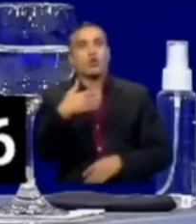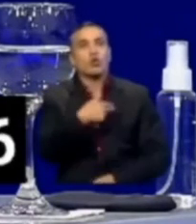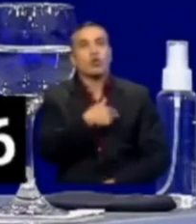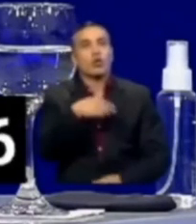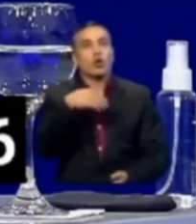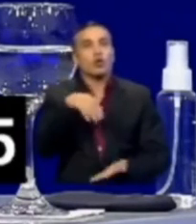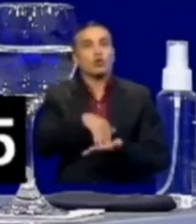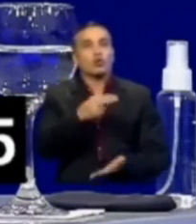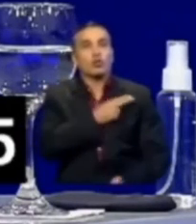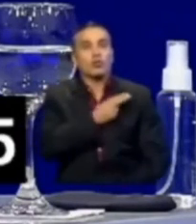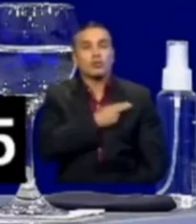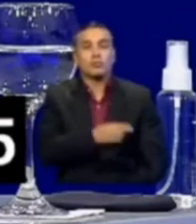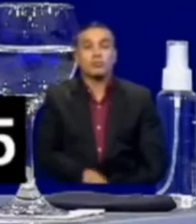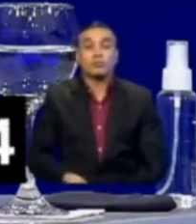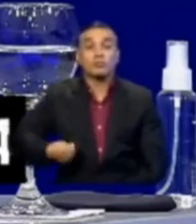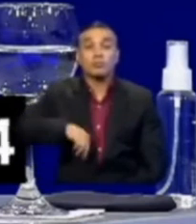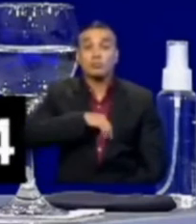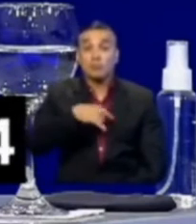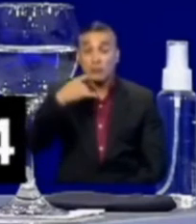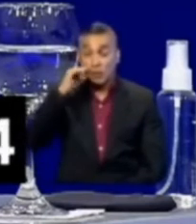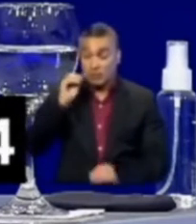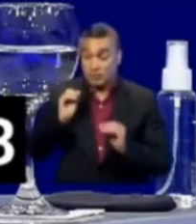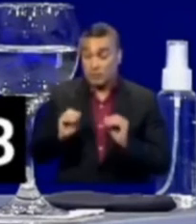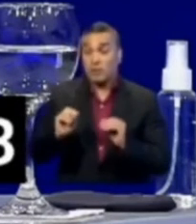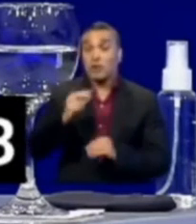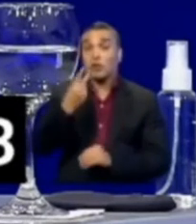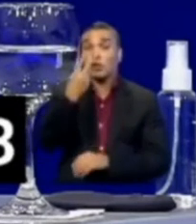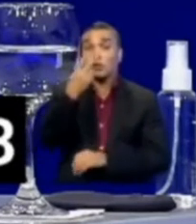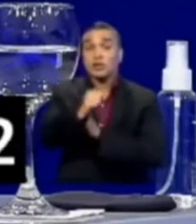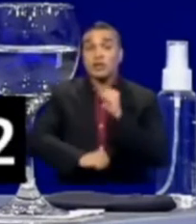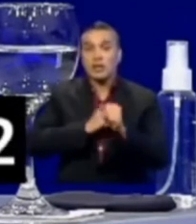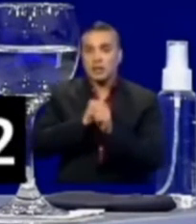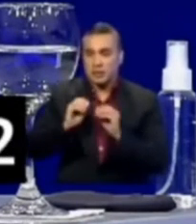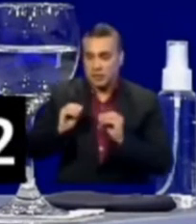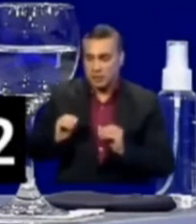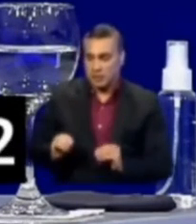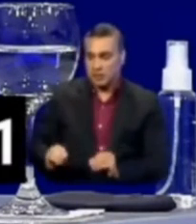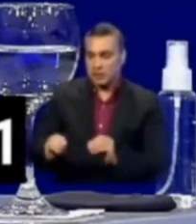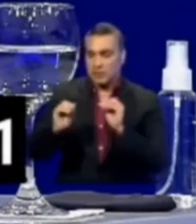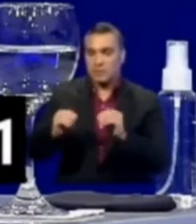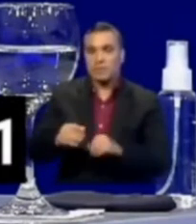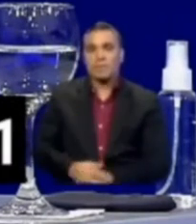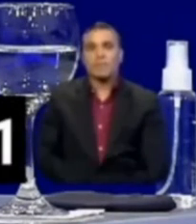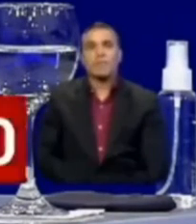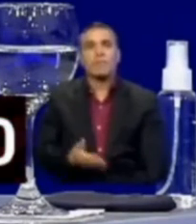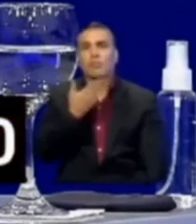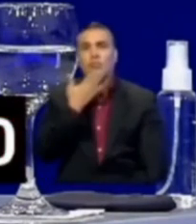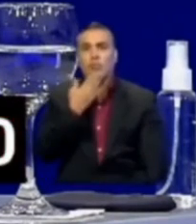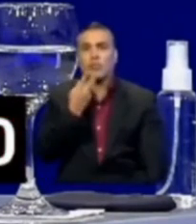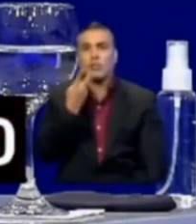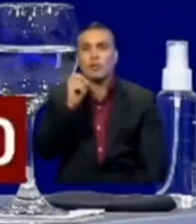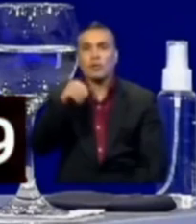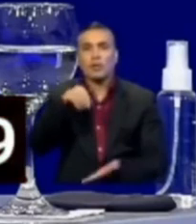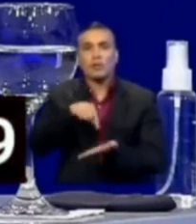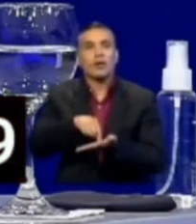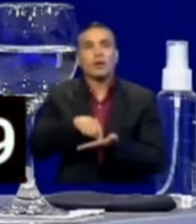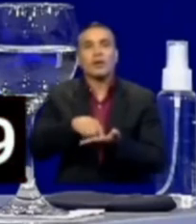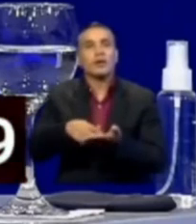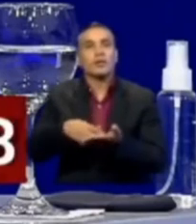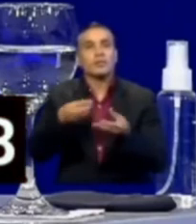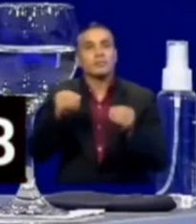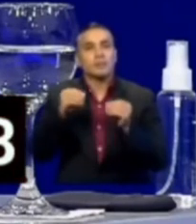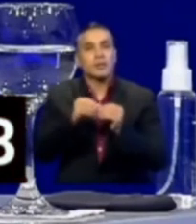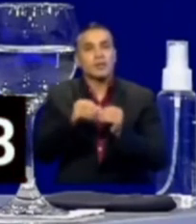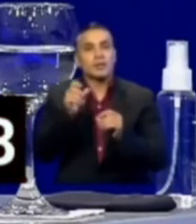universidad. Vamos a educar a nuestros niños a partir de los 2 años de edad, a través de 20.000 parvularias nuevas a